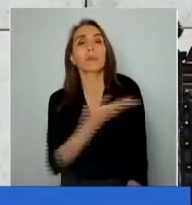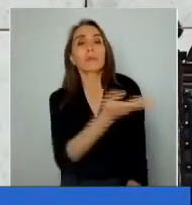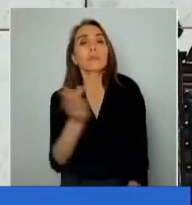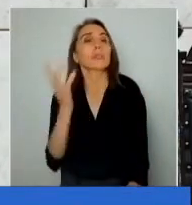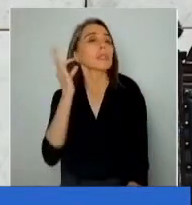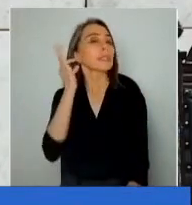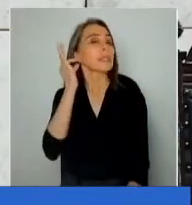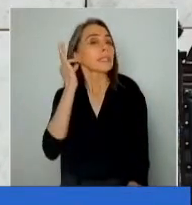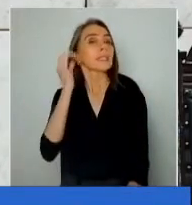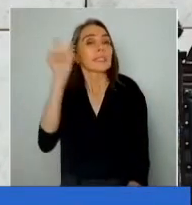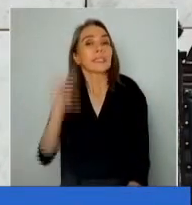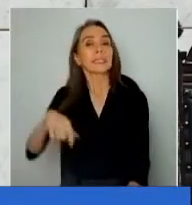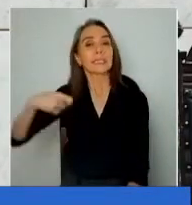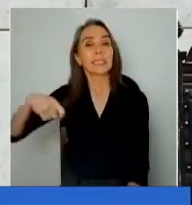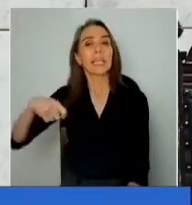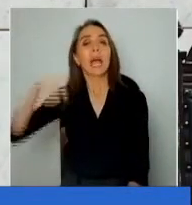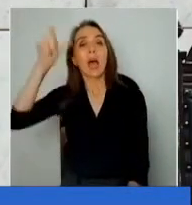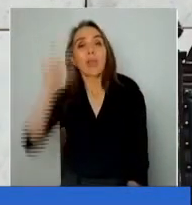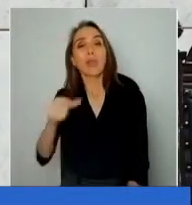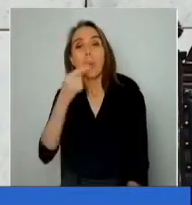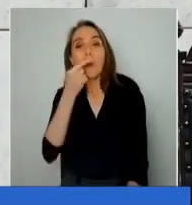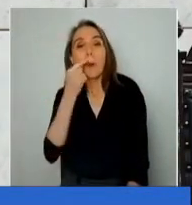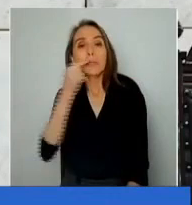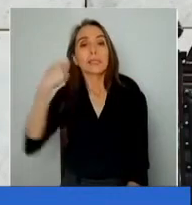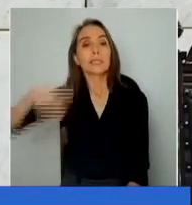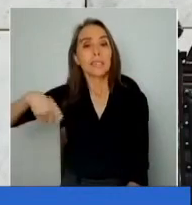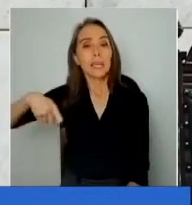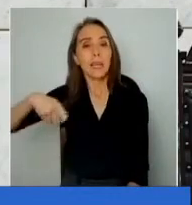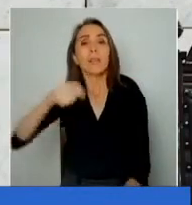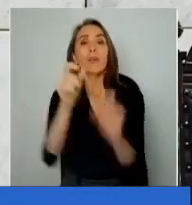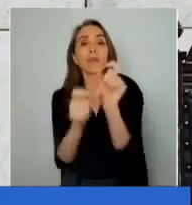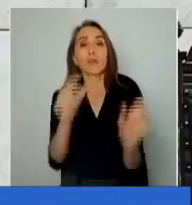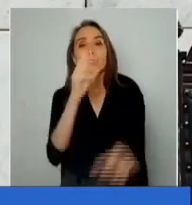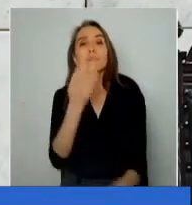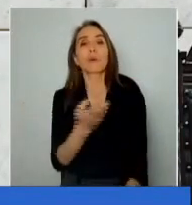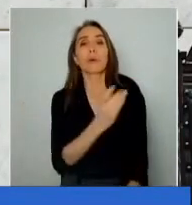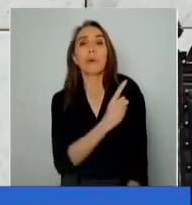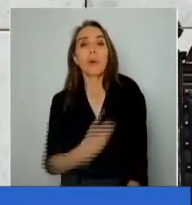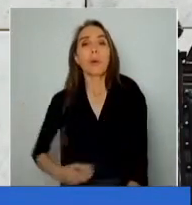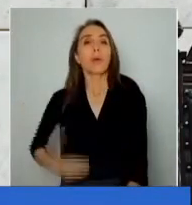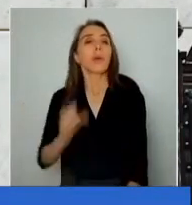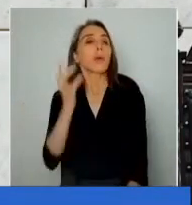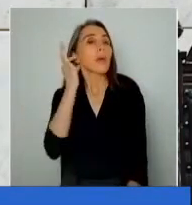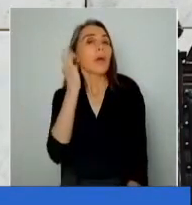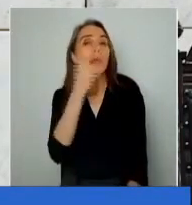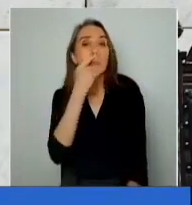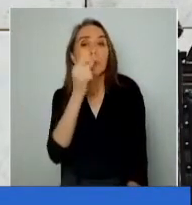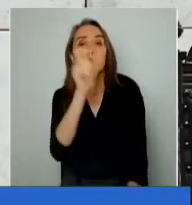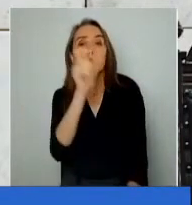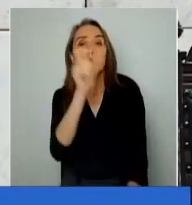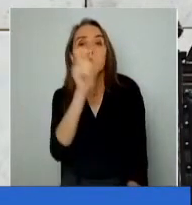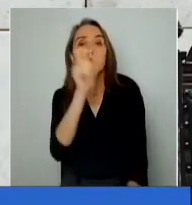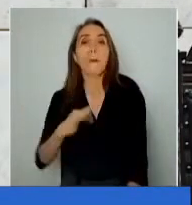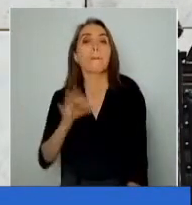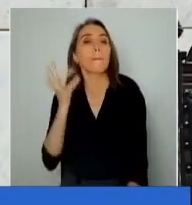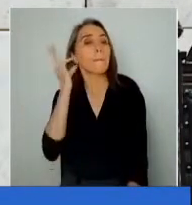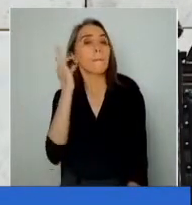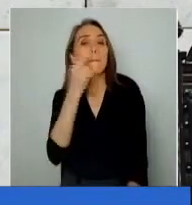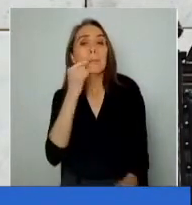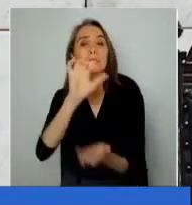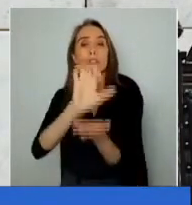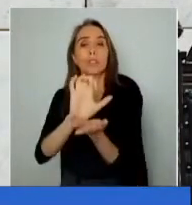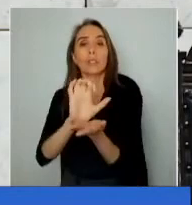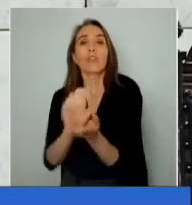honorables diputados y diputadas ministras y ministros de estado contralor general de la